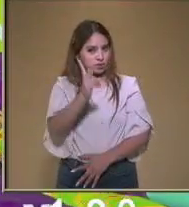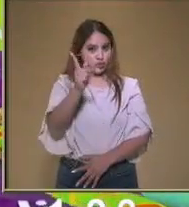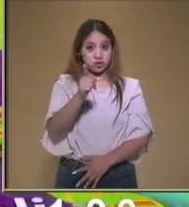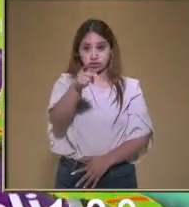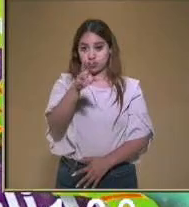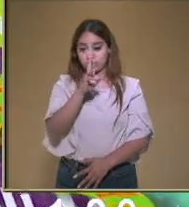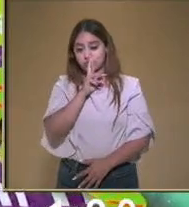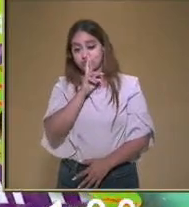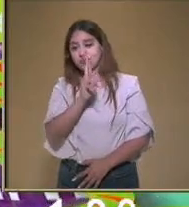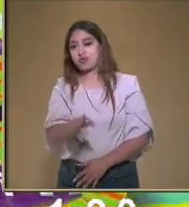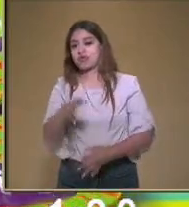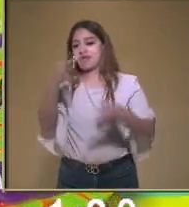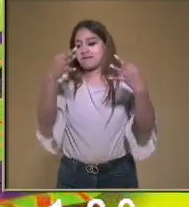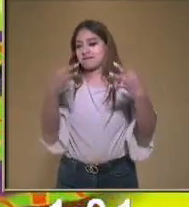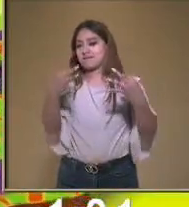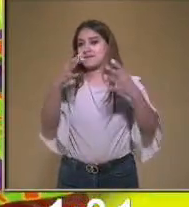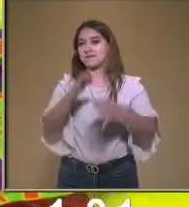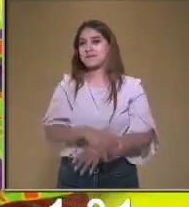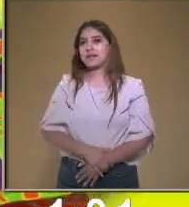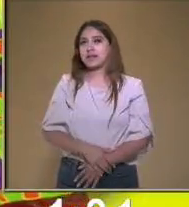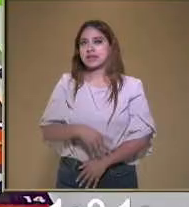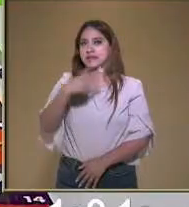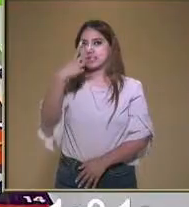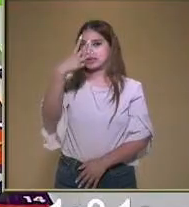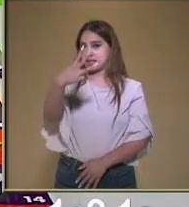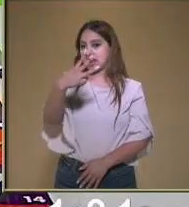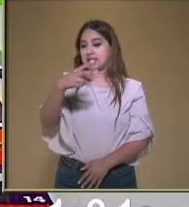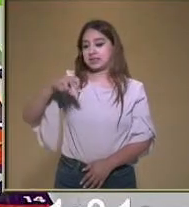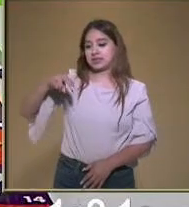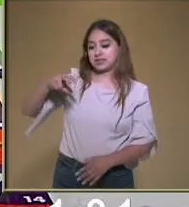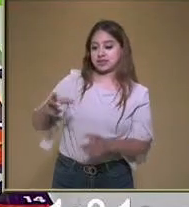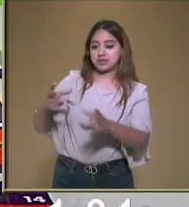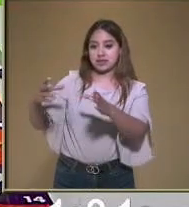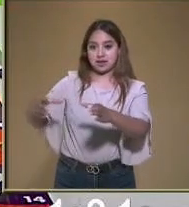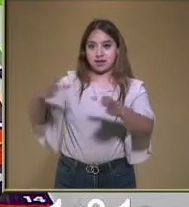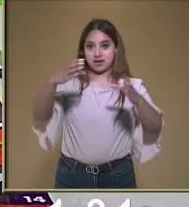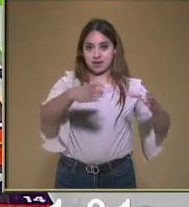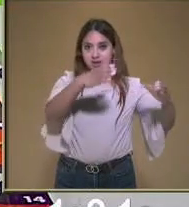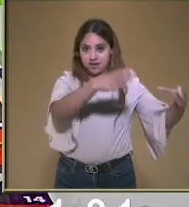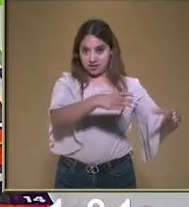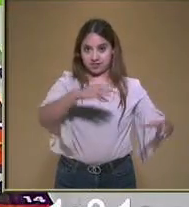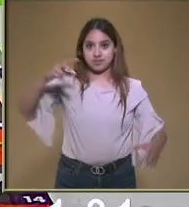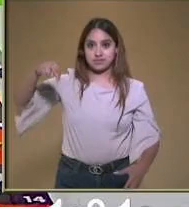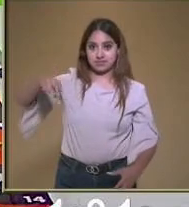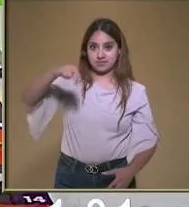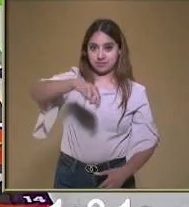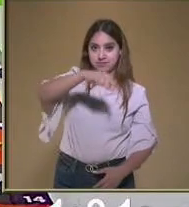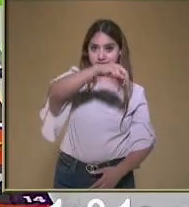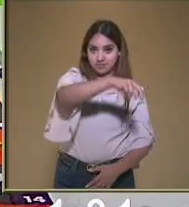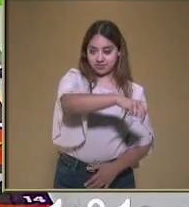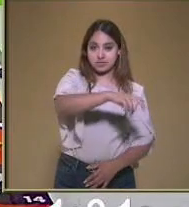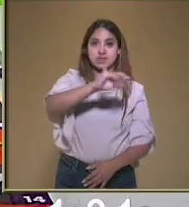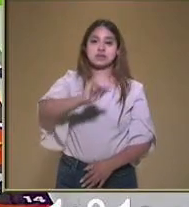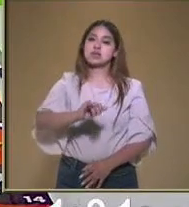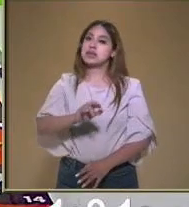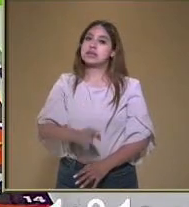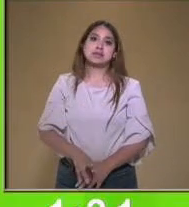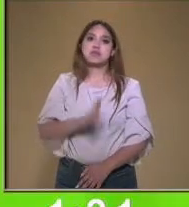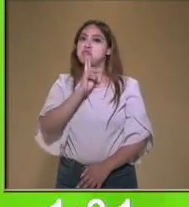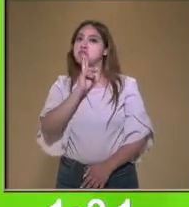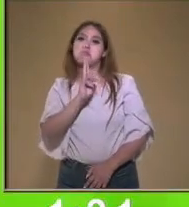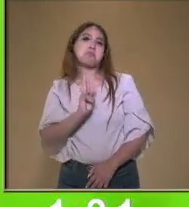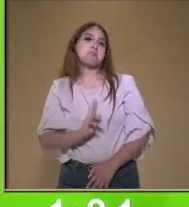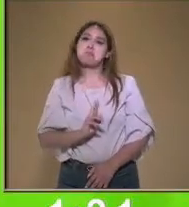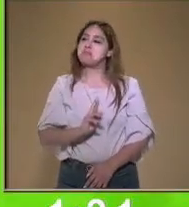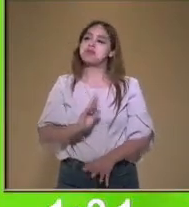pues avanzamos tres casillas, maestra. Y si no contesta, o sea, no responde, retrocedemos tres